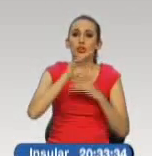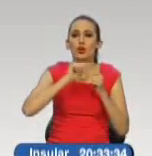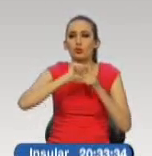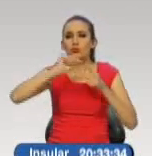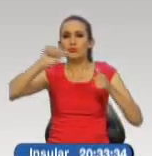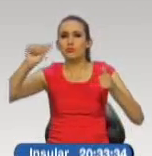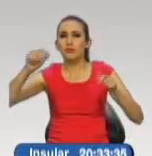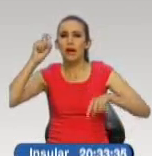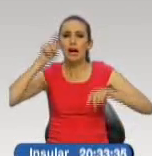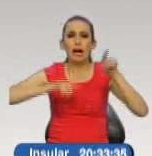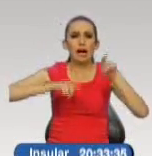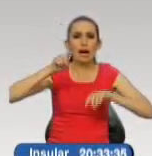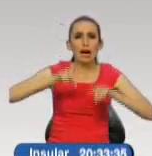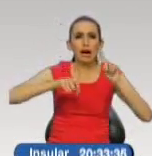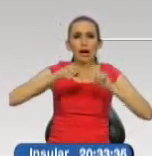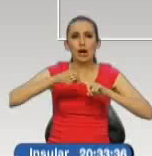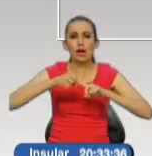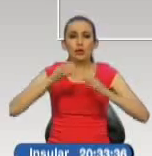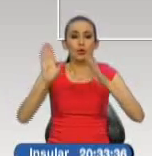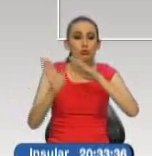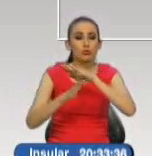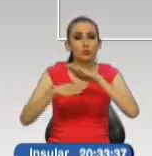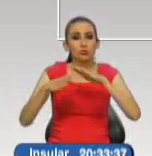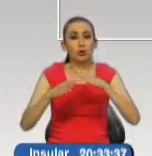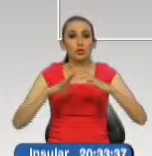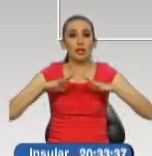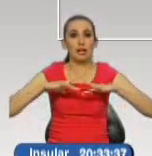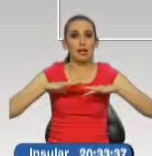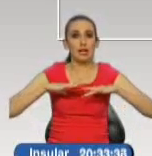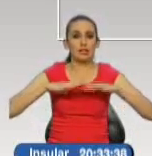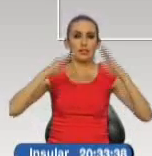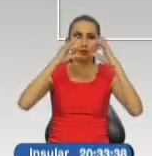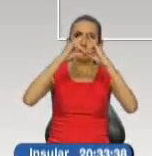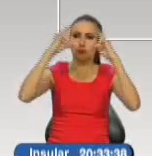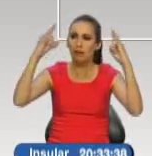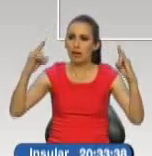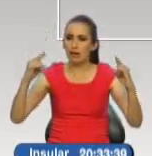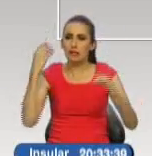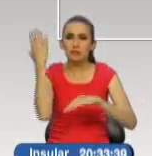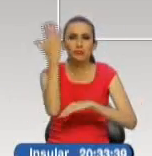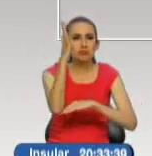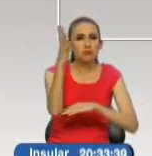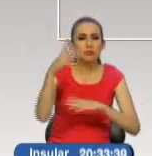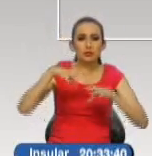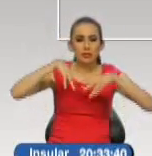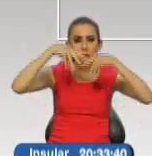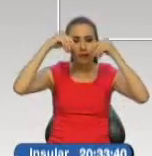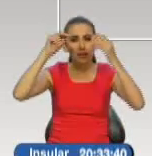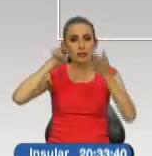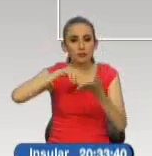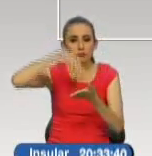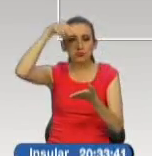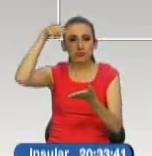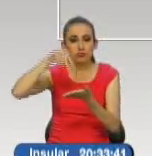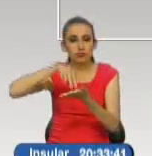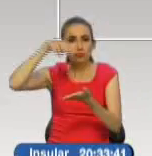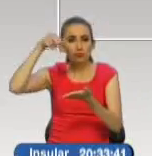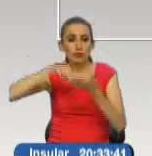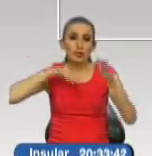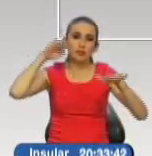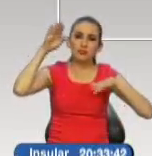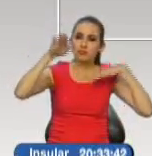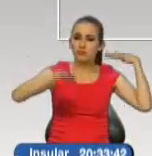Splash, Cucurí, Talleres de Verano Guava 2017, Campamentos Bosque Mágico, Ballet y Flamenco, Cursos de